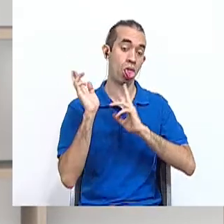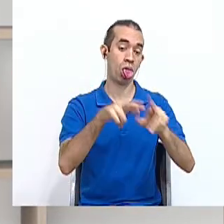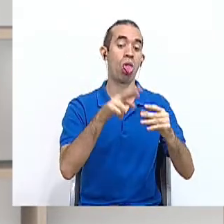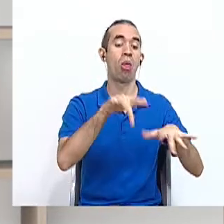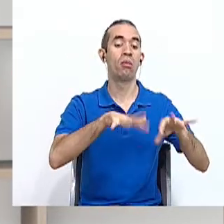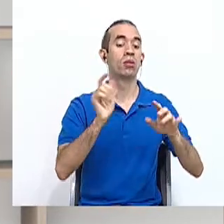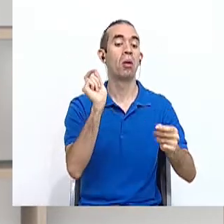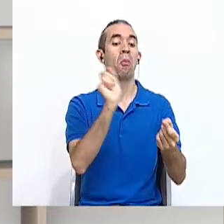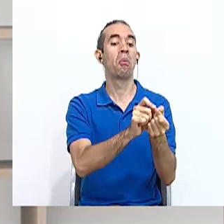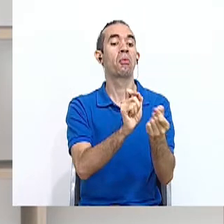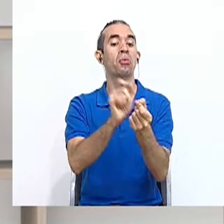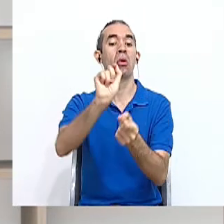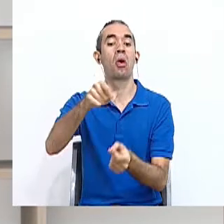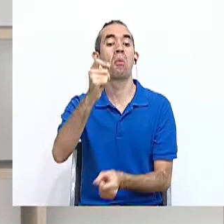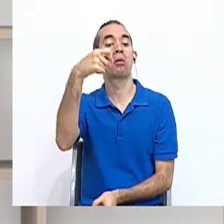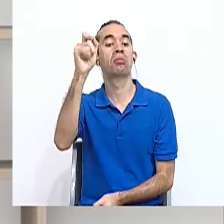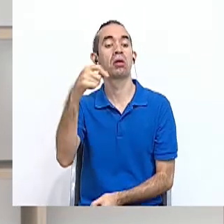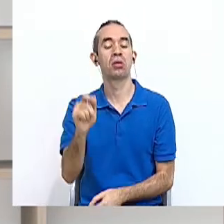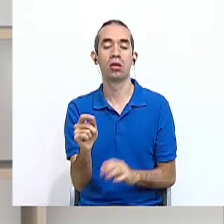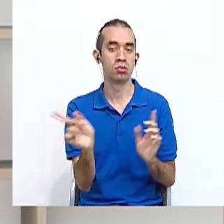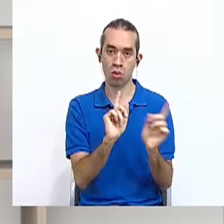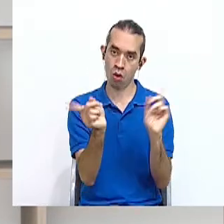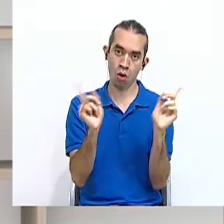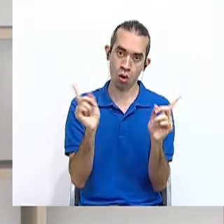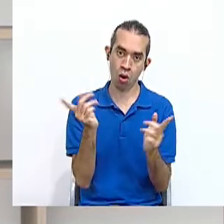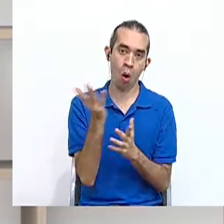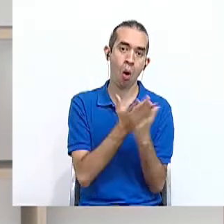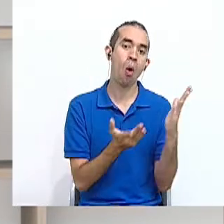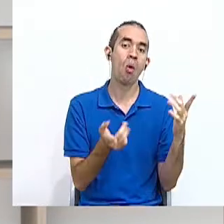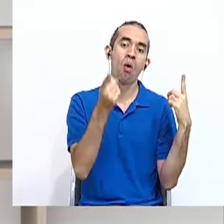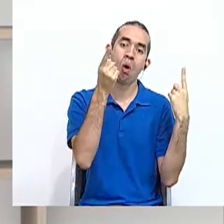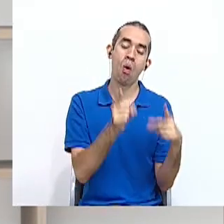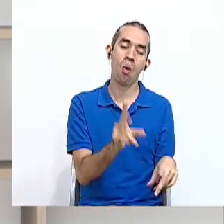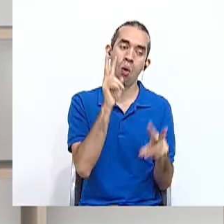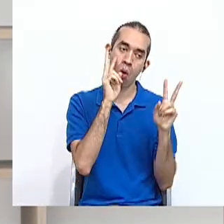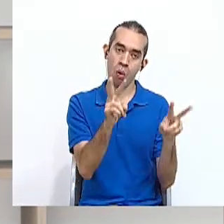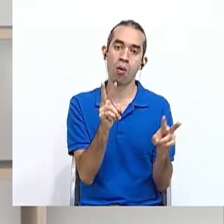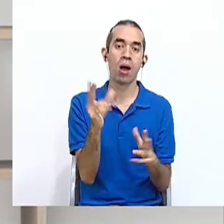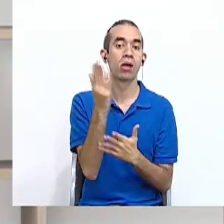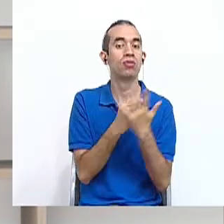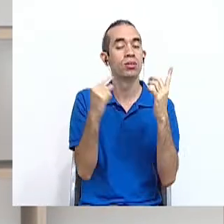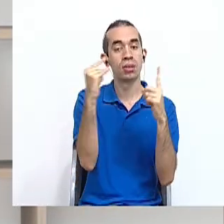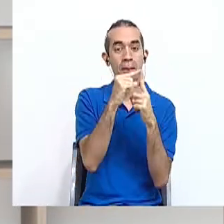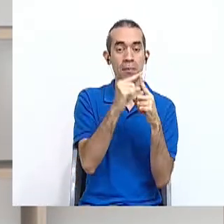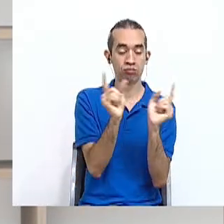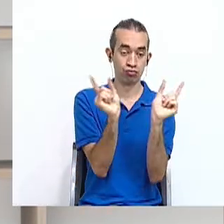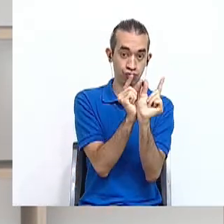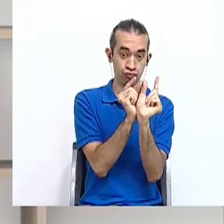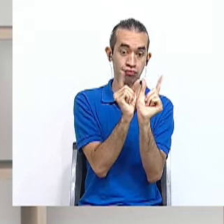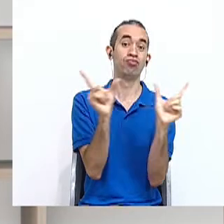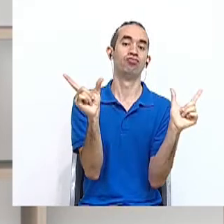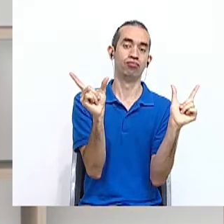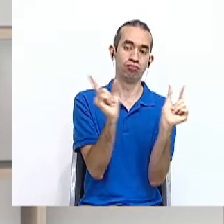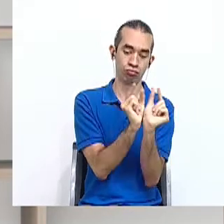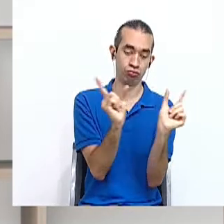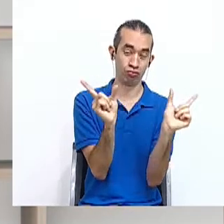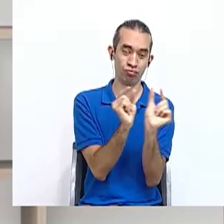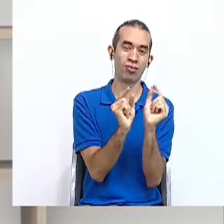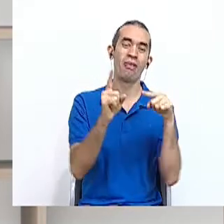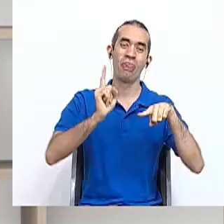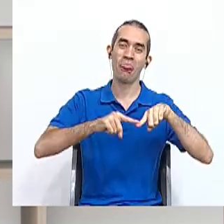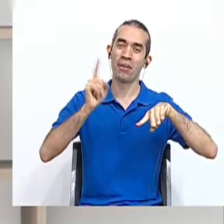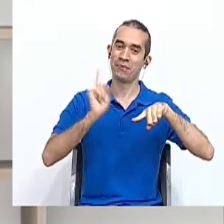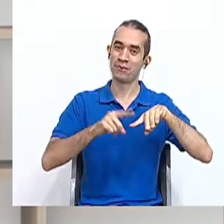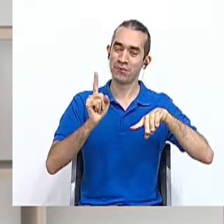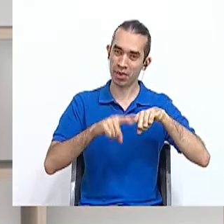puntos, las comas y las tildes, porque en algunos casos vamos a ver que hay palabras que unidas significan algo y separadas